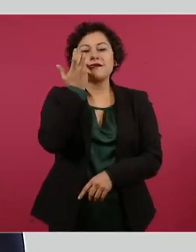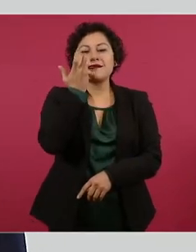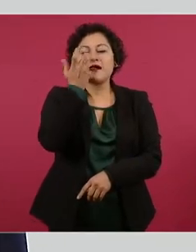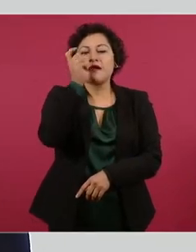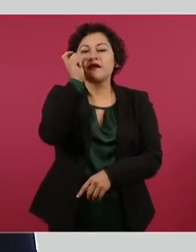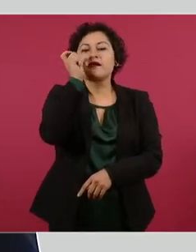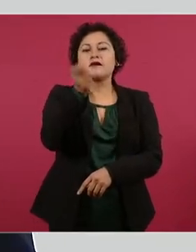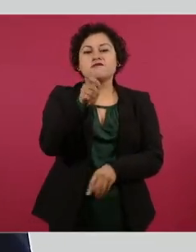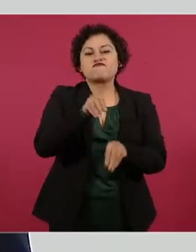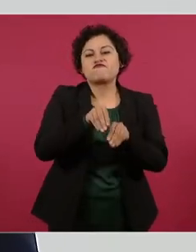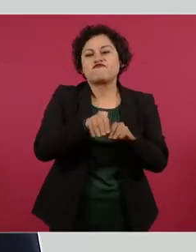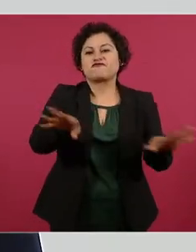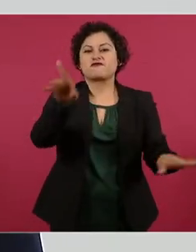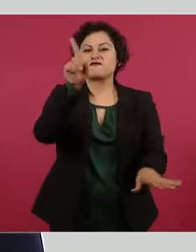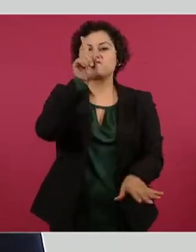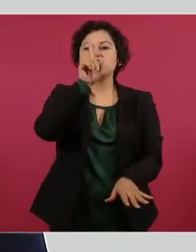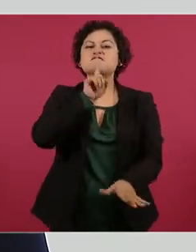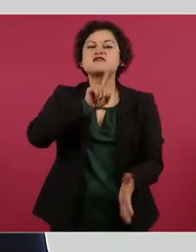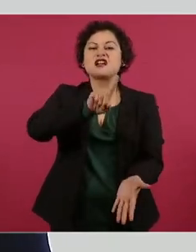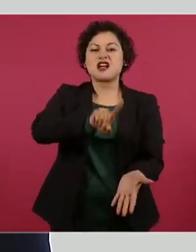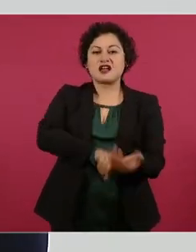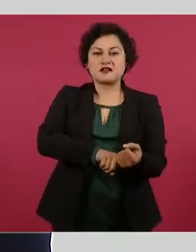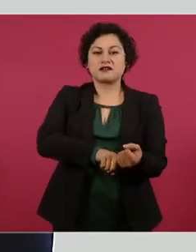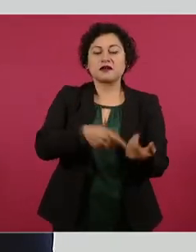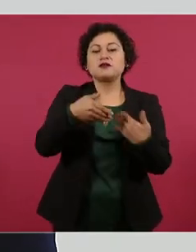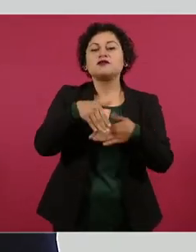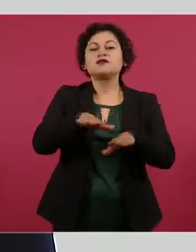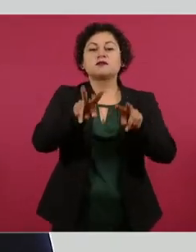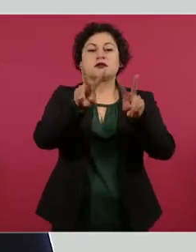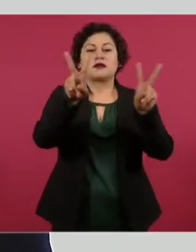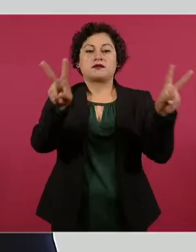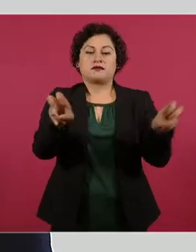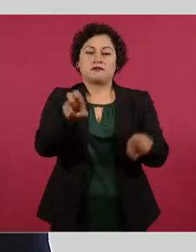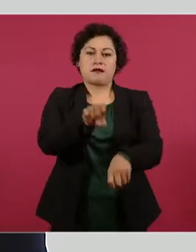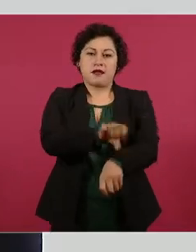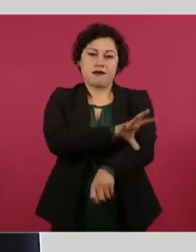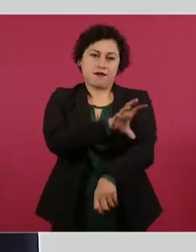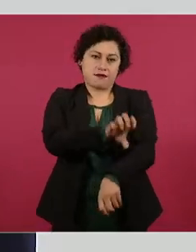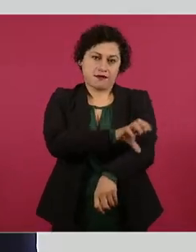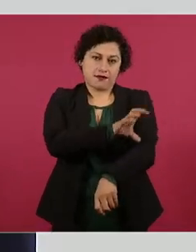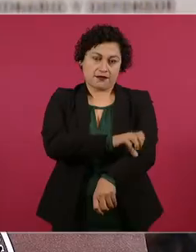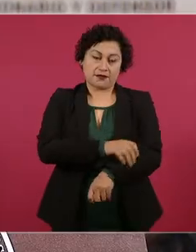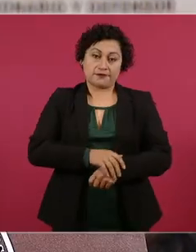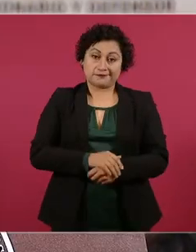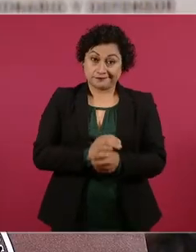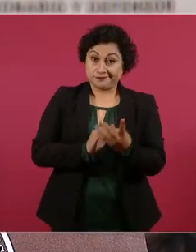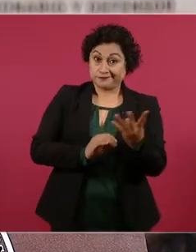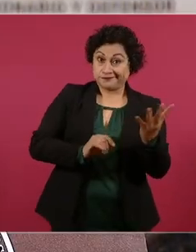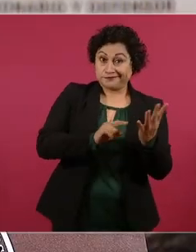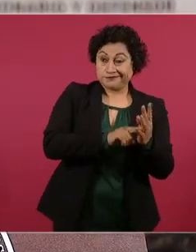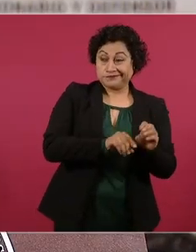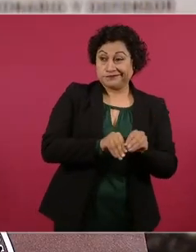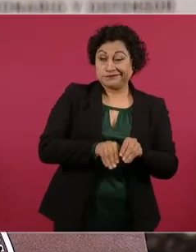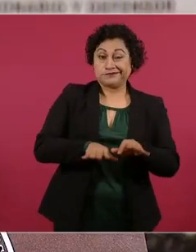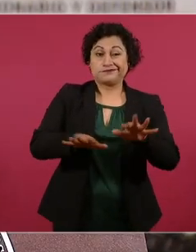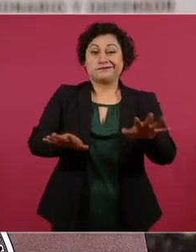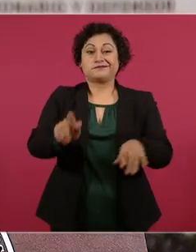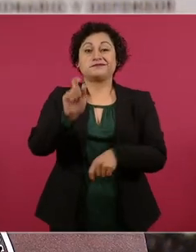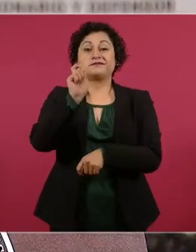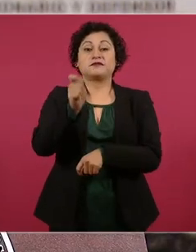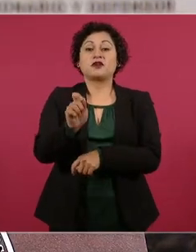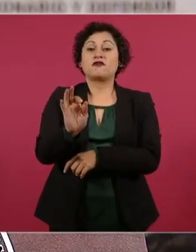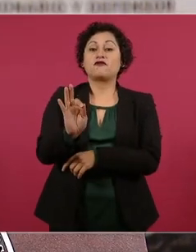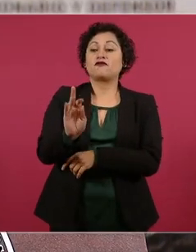las refinerías y cualquier cosa que tenga que ver con energía. Difundieron la mentira sobre fuga en refinería de